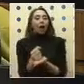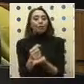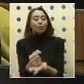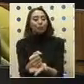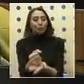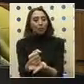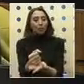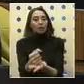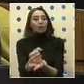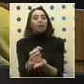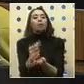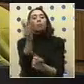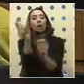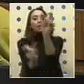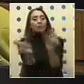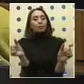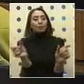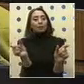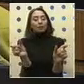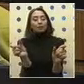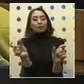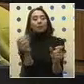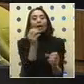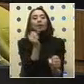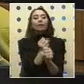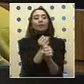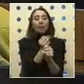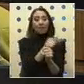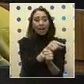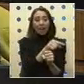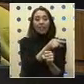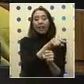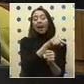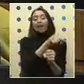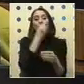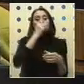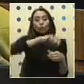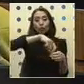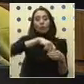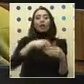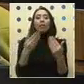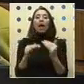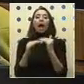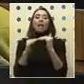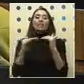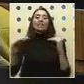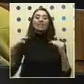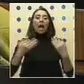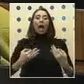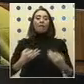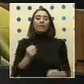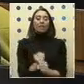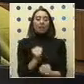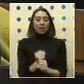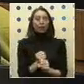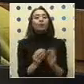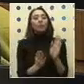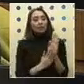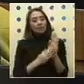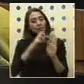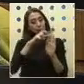la estabilidad laboral de las trabajadoras. Pero hasta el día de hoy, y no solo con este